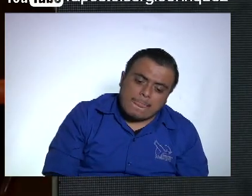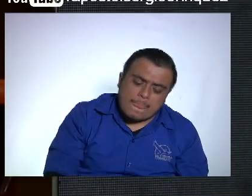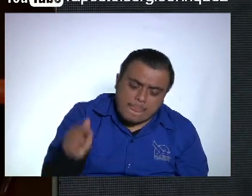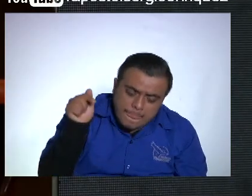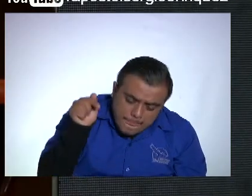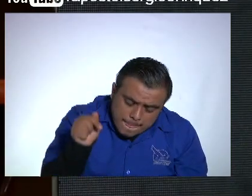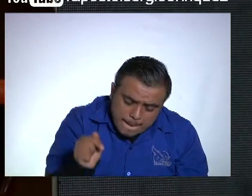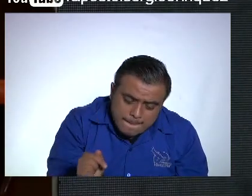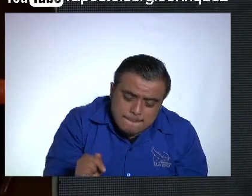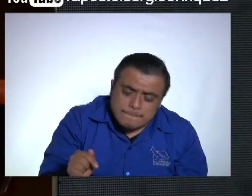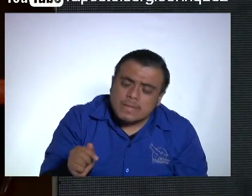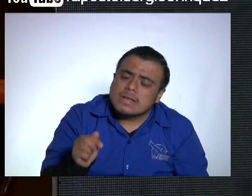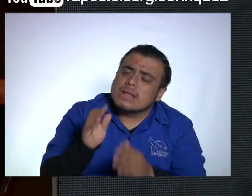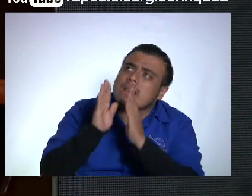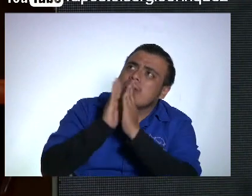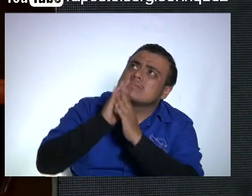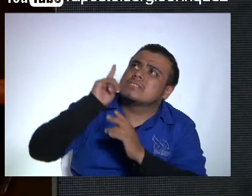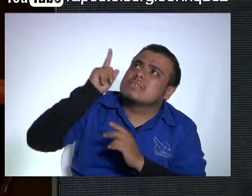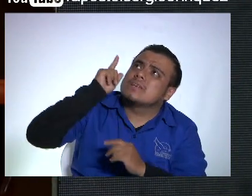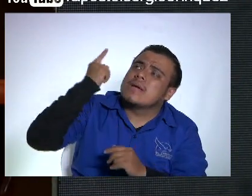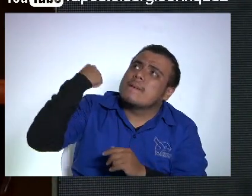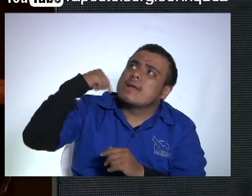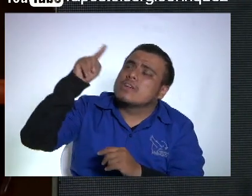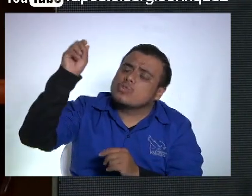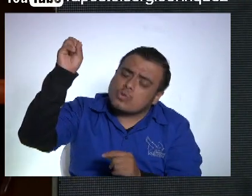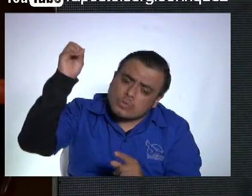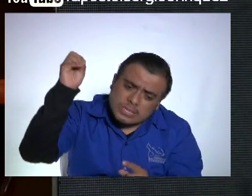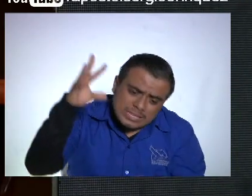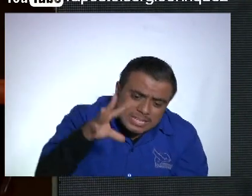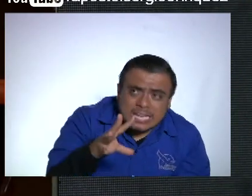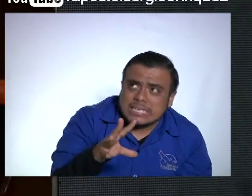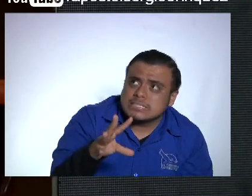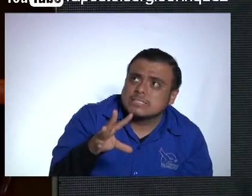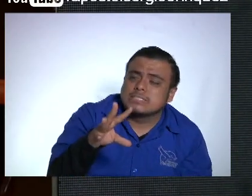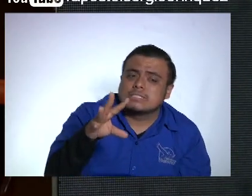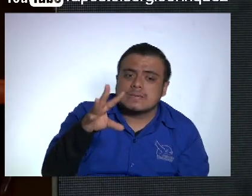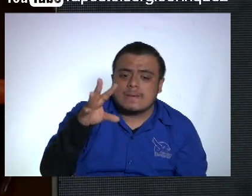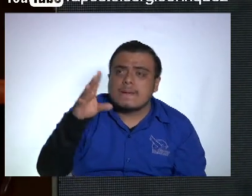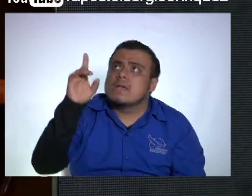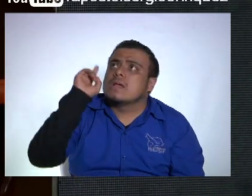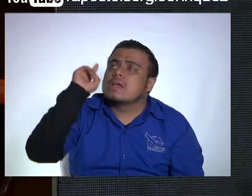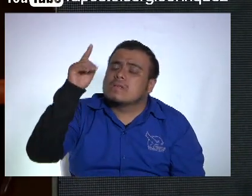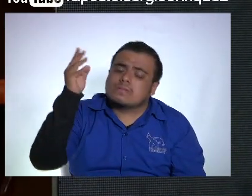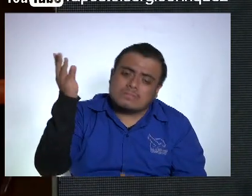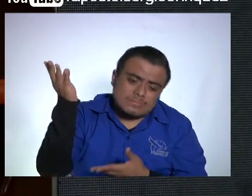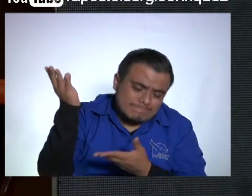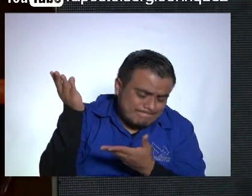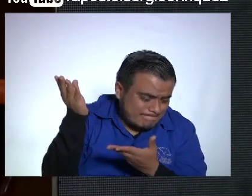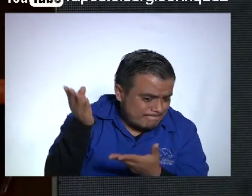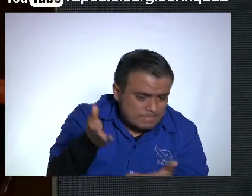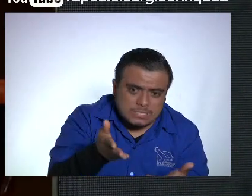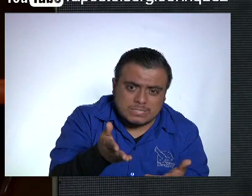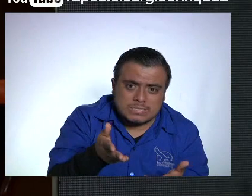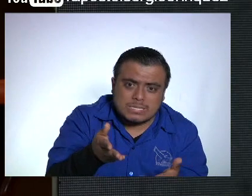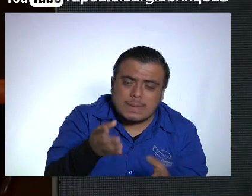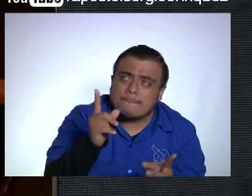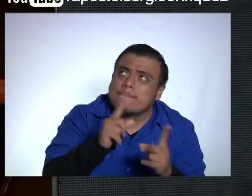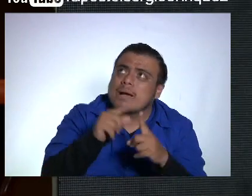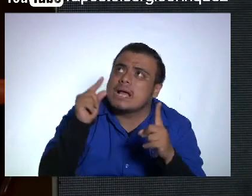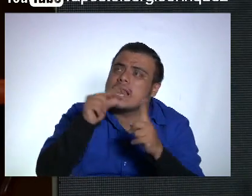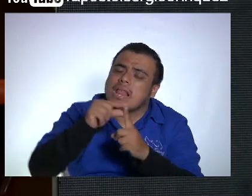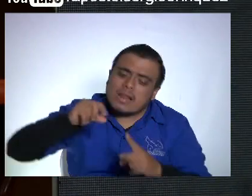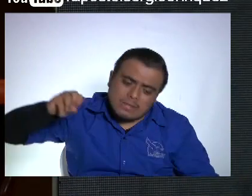estamos clamando a ti, Señor, para que los bendigas, Señor, para que envíes hasta el lugar donde se encuentren una palabra